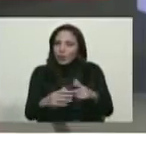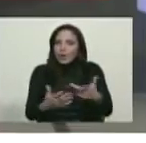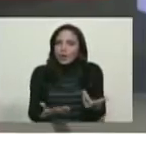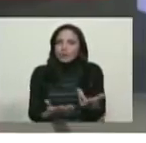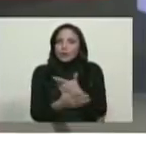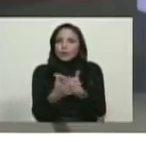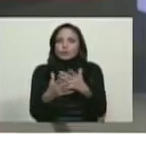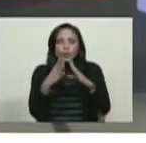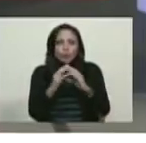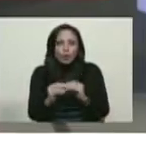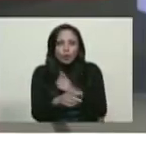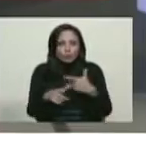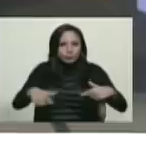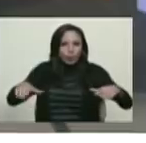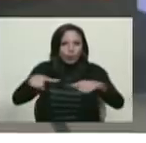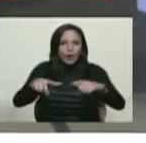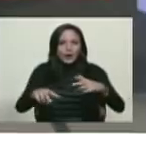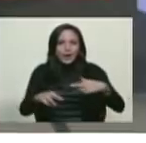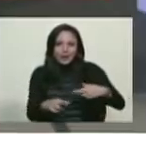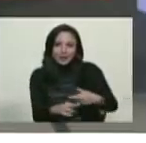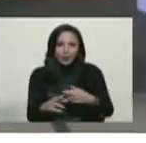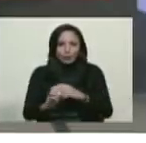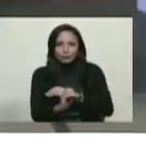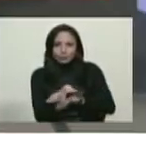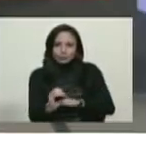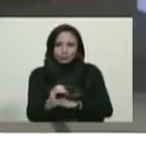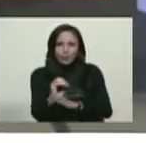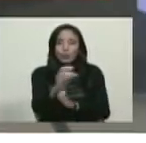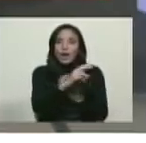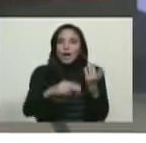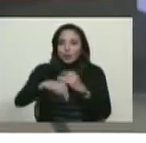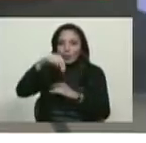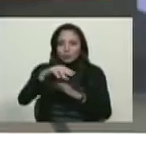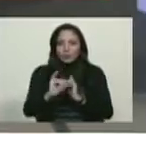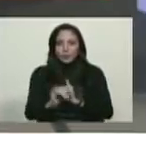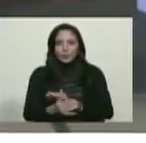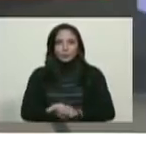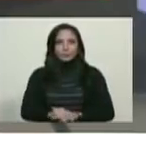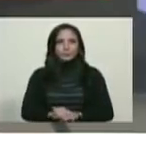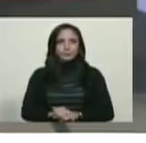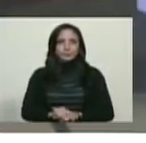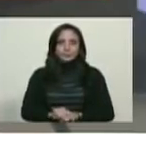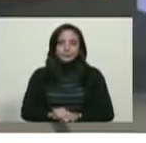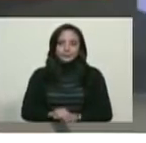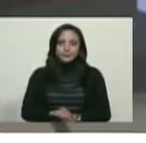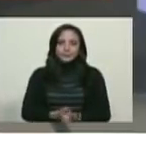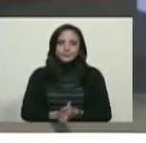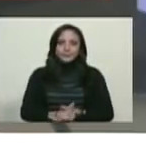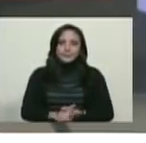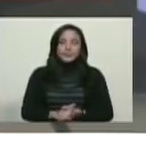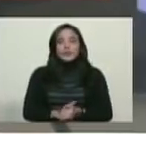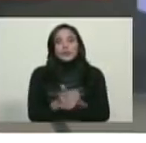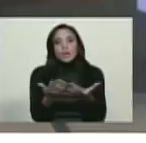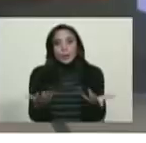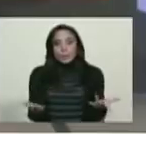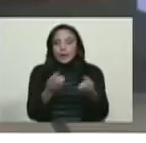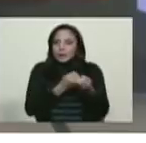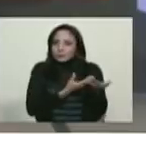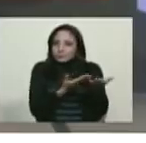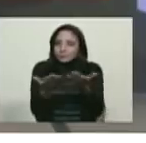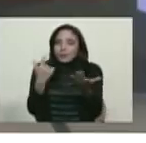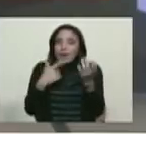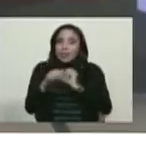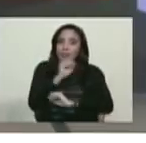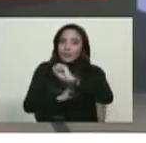la plataforma continental o fachada atlántica en el norte del Delta del Orinoco, esto para garantizar la